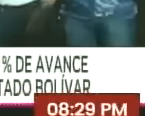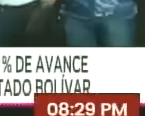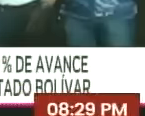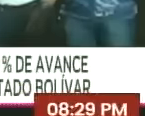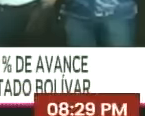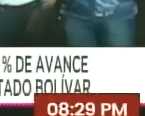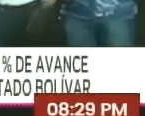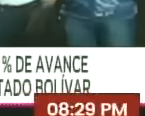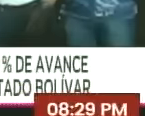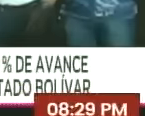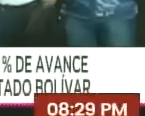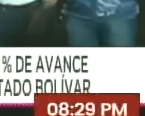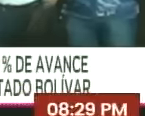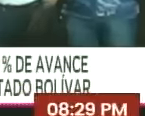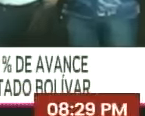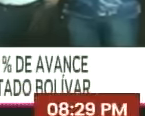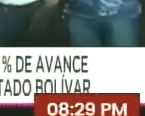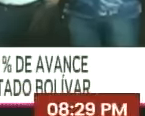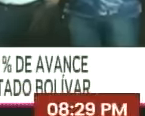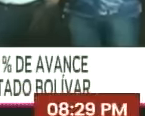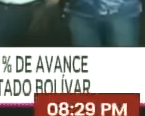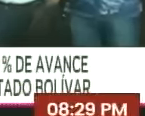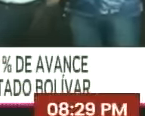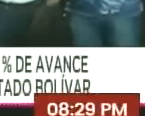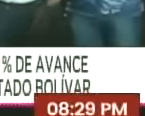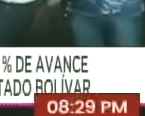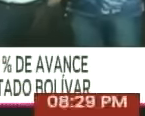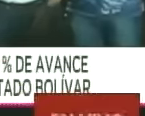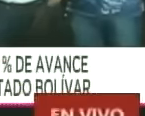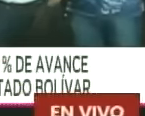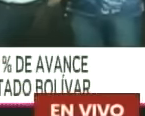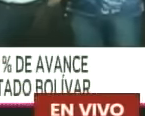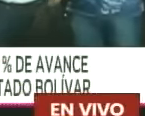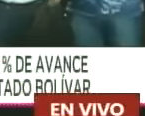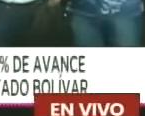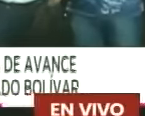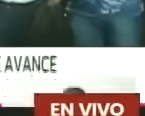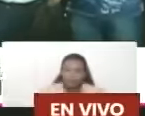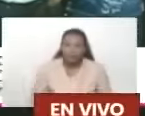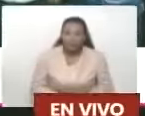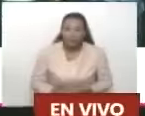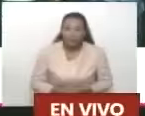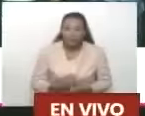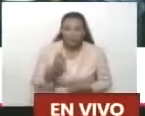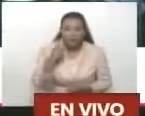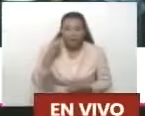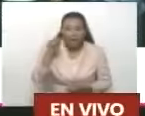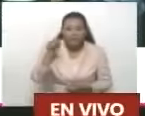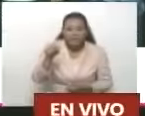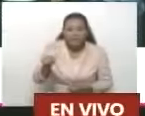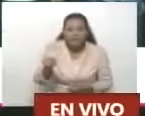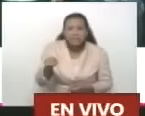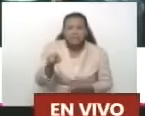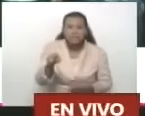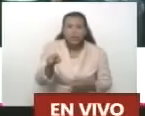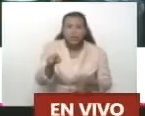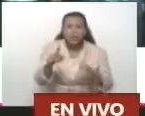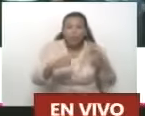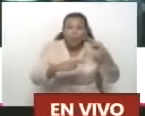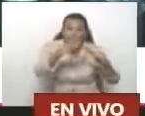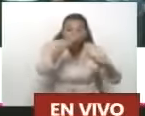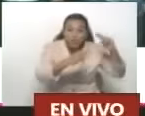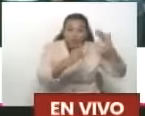de ser un puente de 11 kilómetros, también tiene el desarrollo de 29 kilómetros